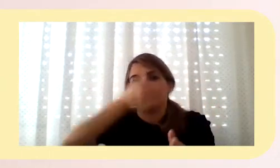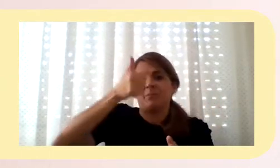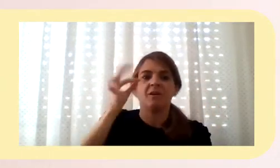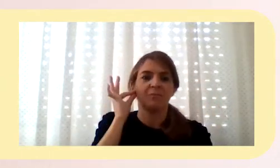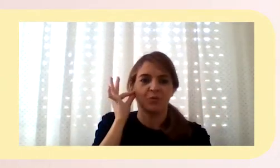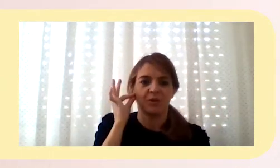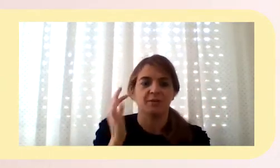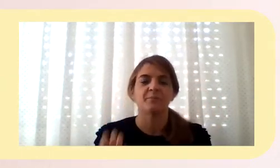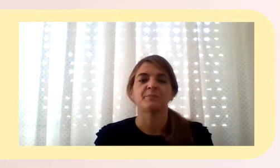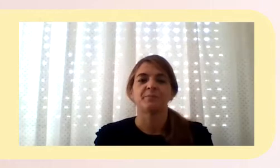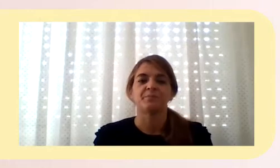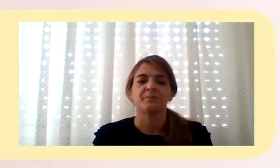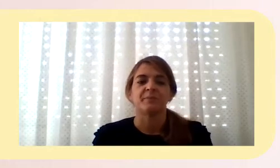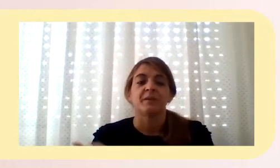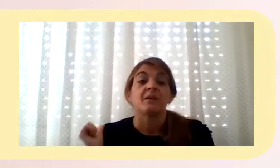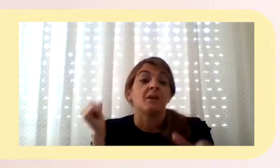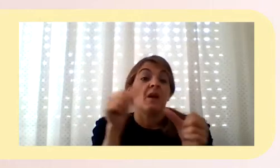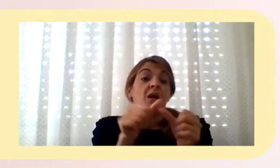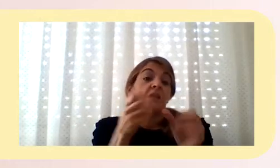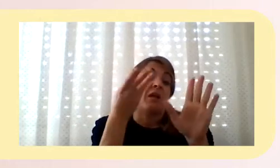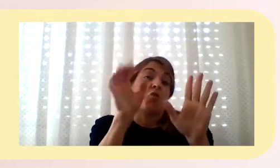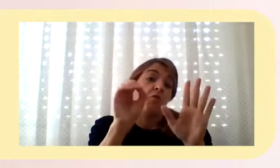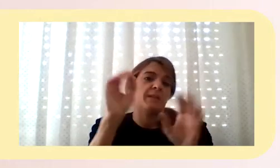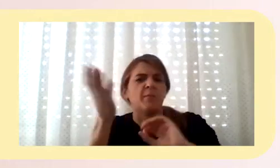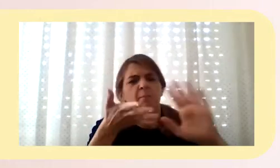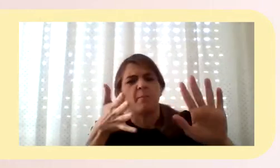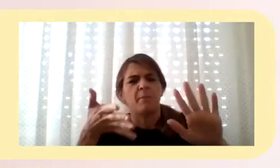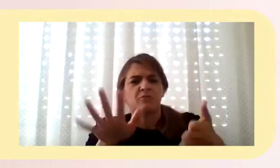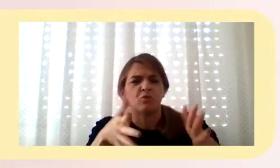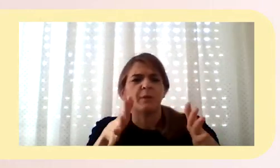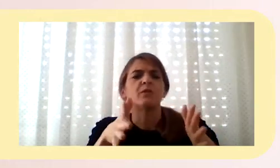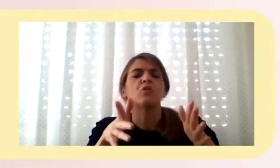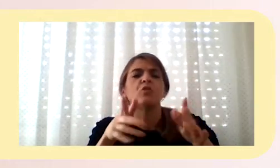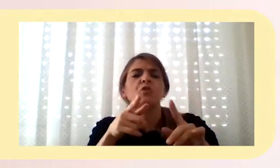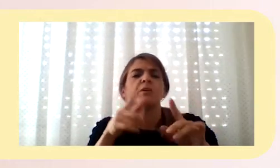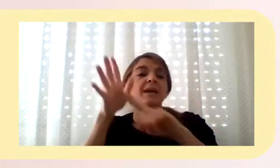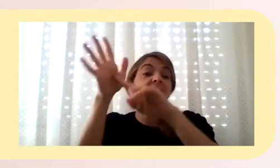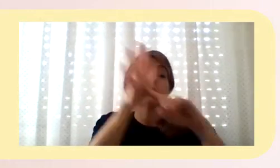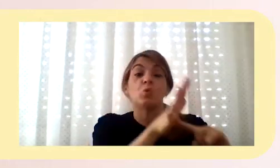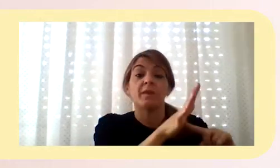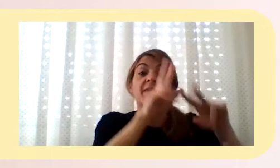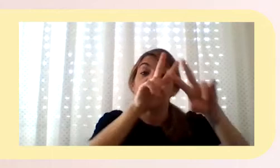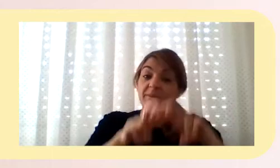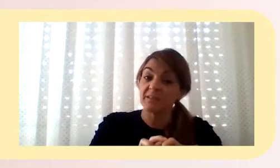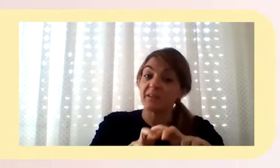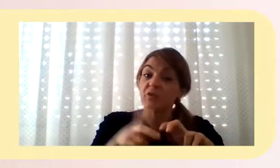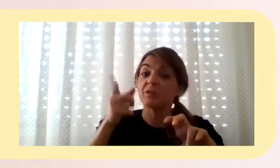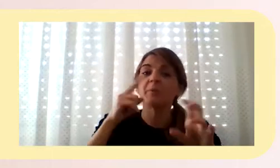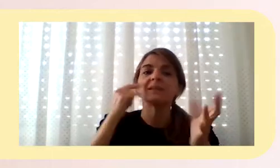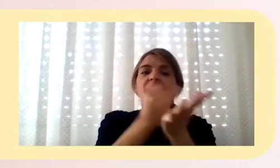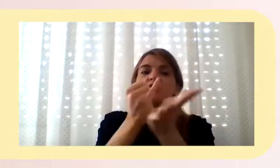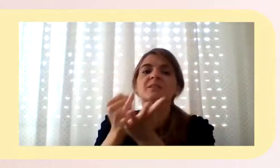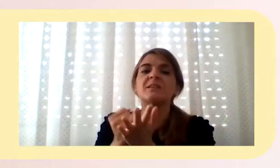mujeres. Hasta los años 90 las mujeres han estado excluidas de la investigación y de los ensayos clínicos de